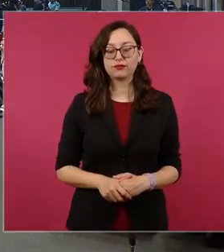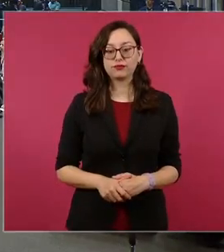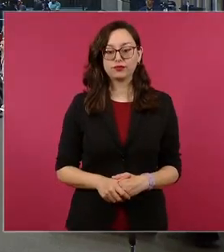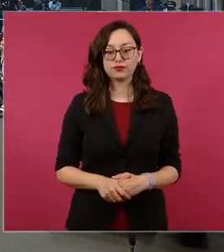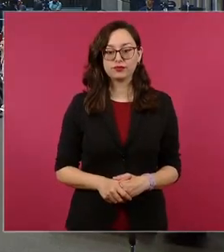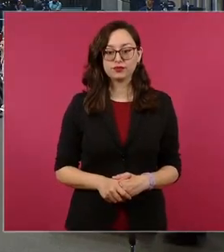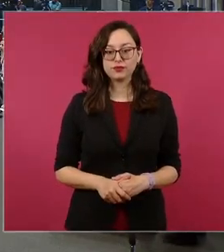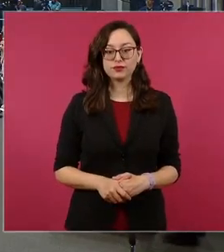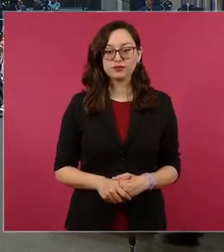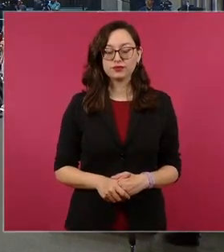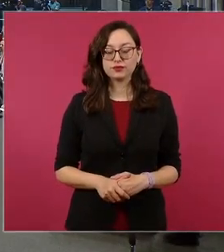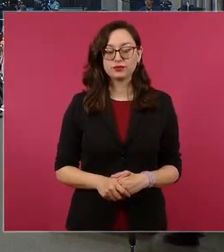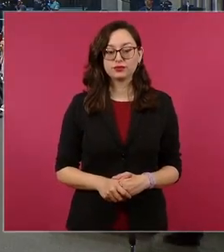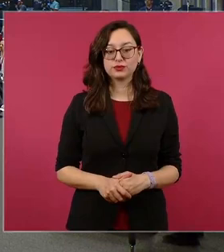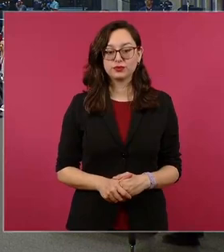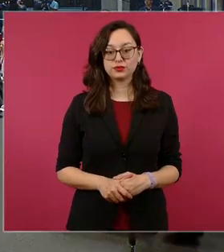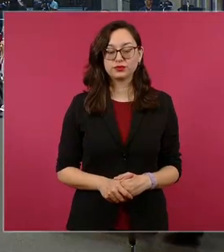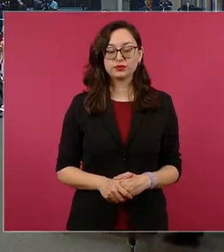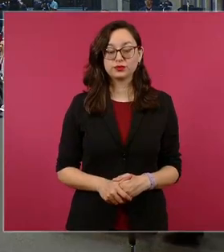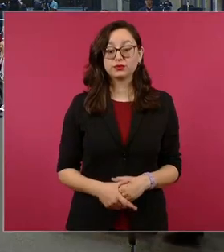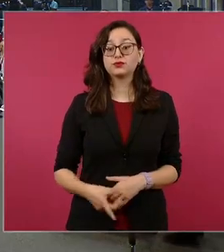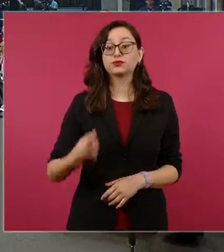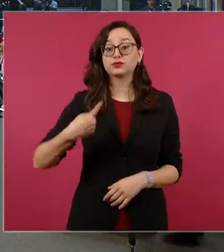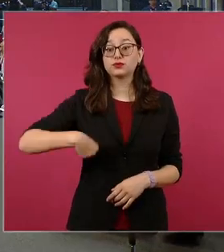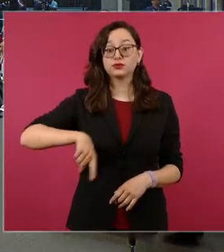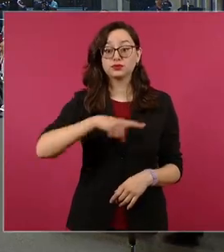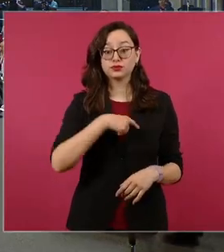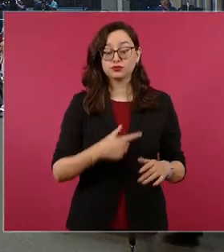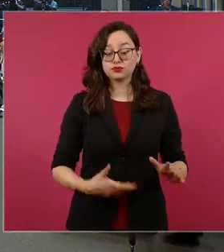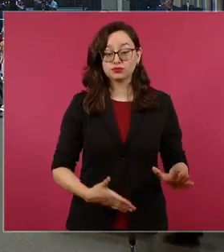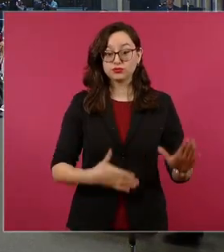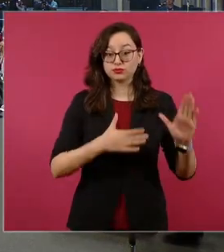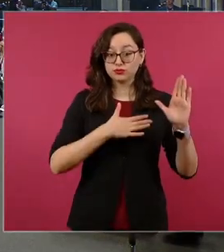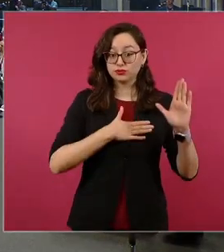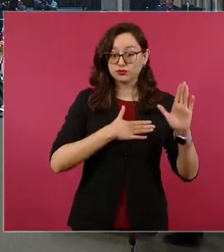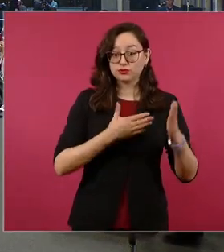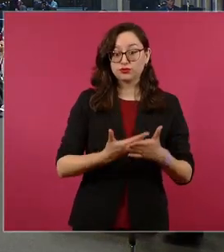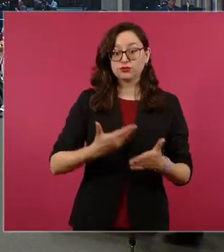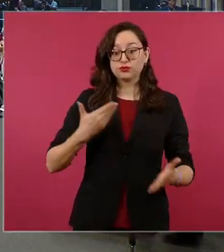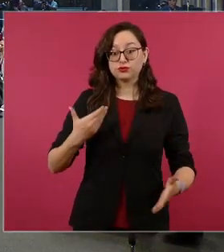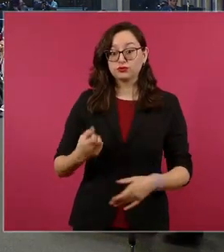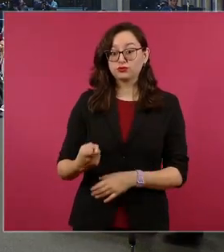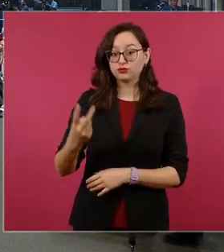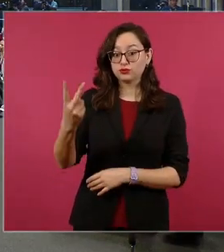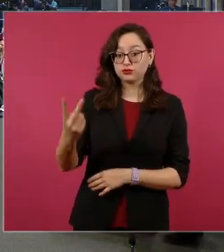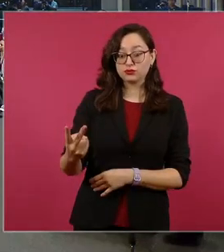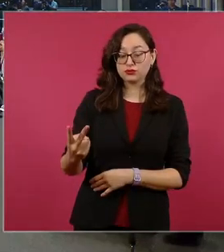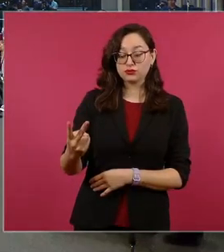Bueno, hicimos el compromiso de darle la palabra a dos compañeros.